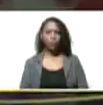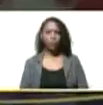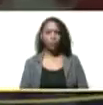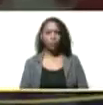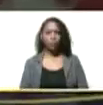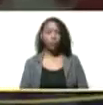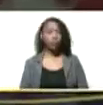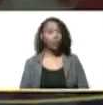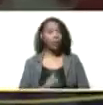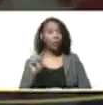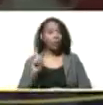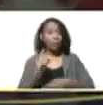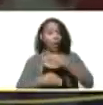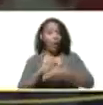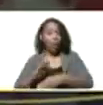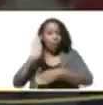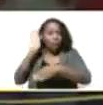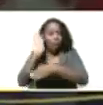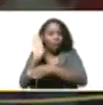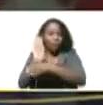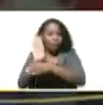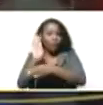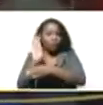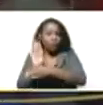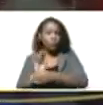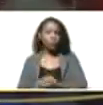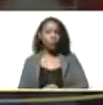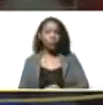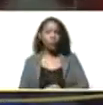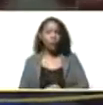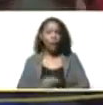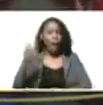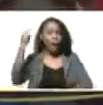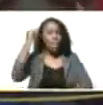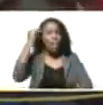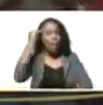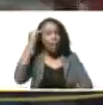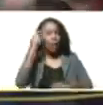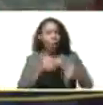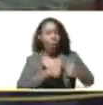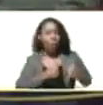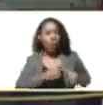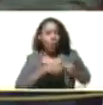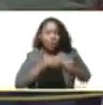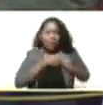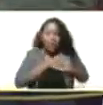Se había atesorado en la mente y los corazones